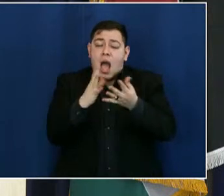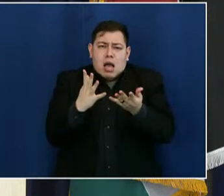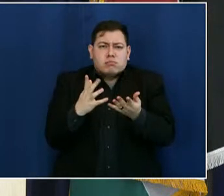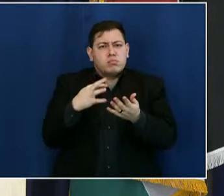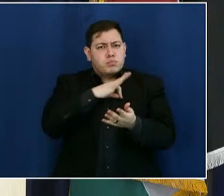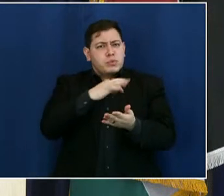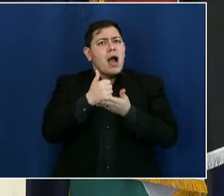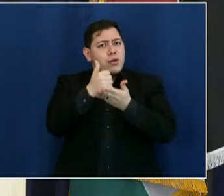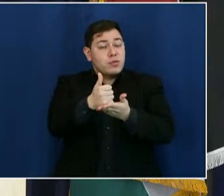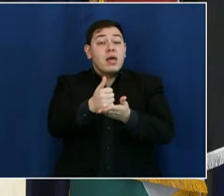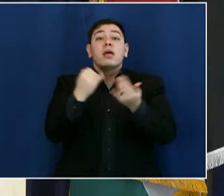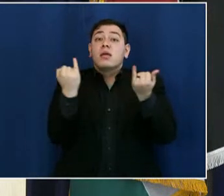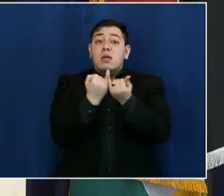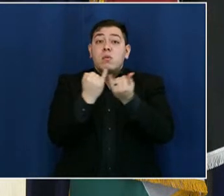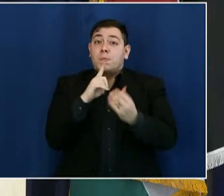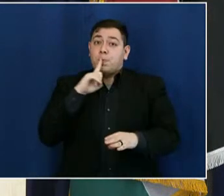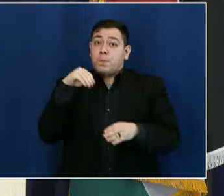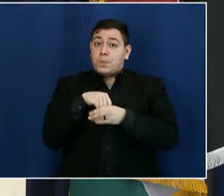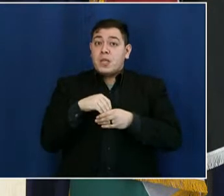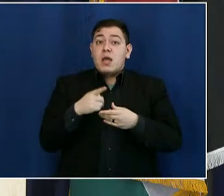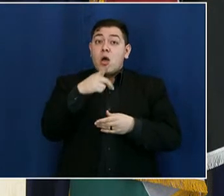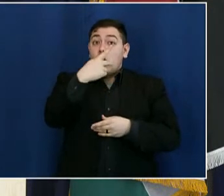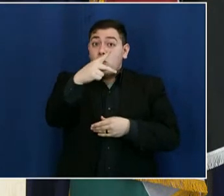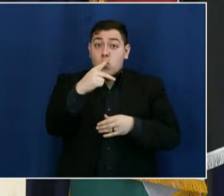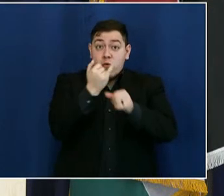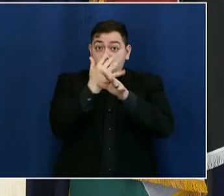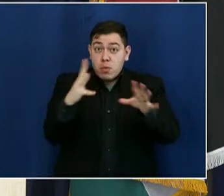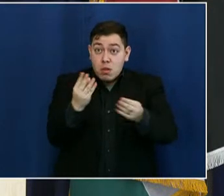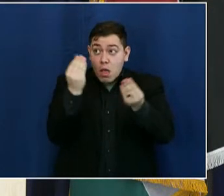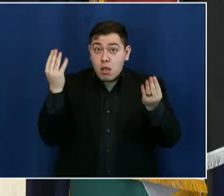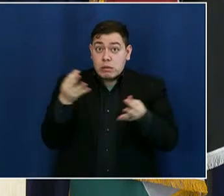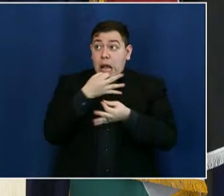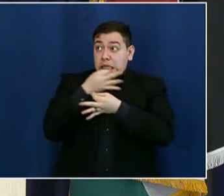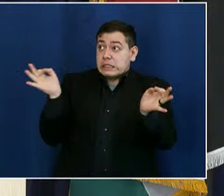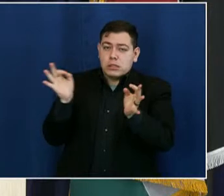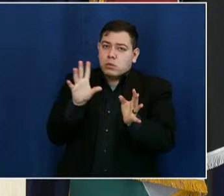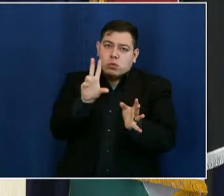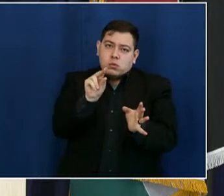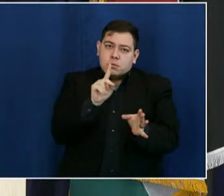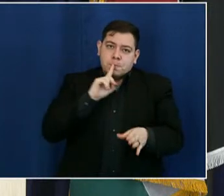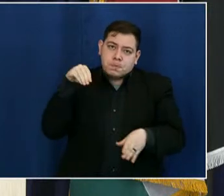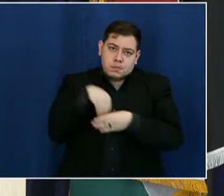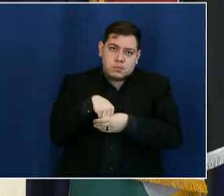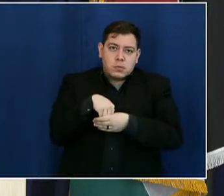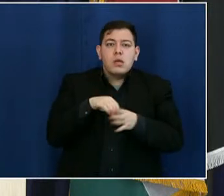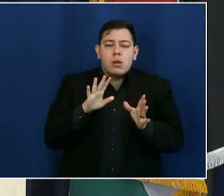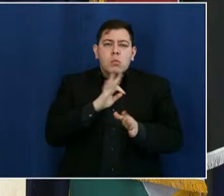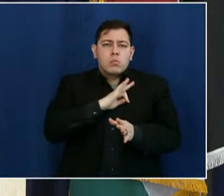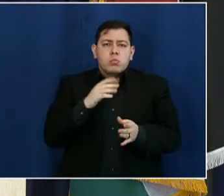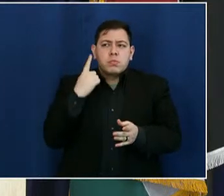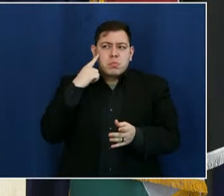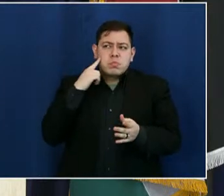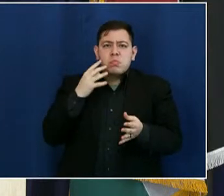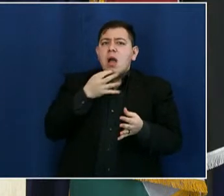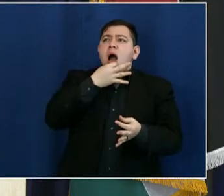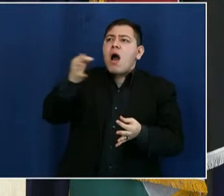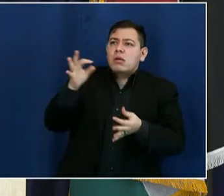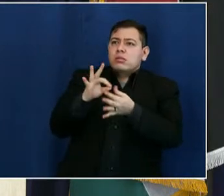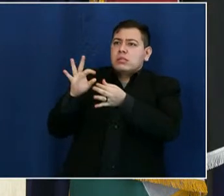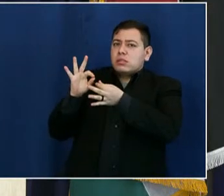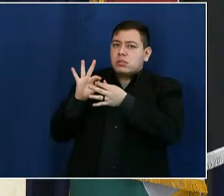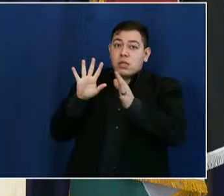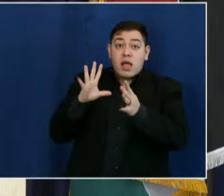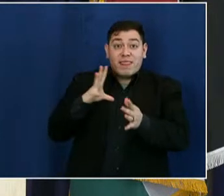Y ha habido muchos rumores de información, que la información de cada persona se va a los medios de